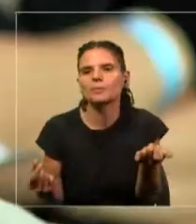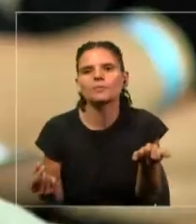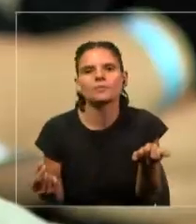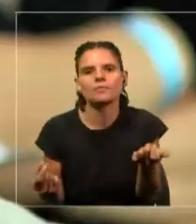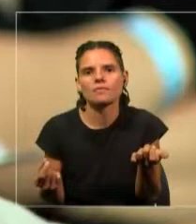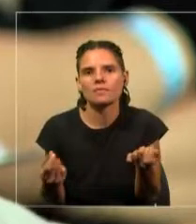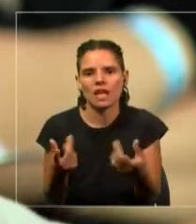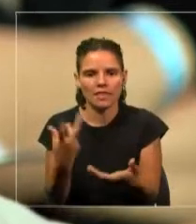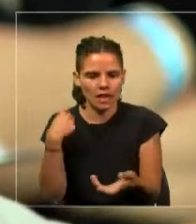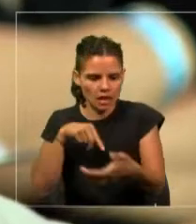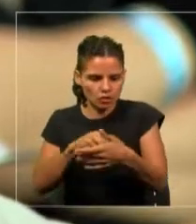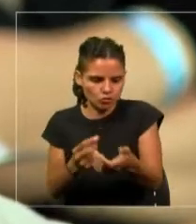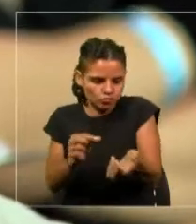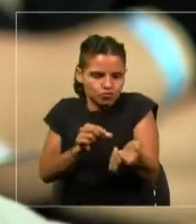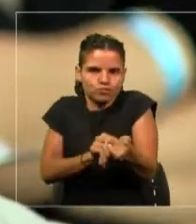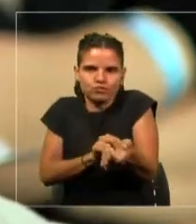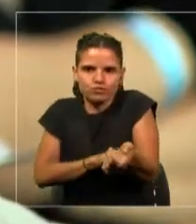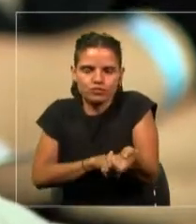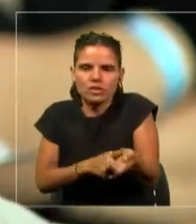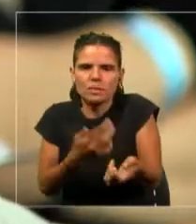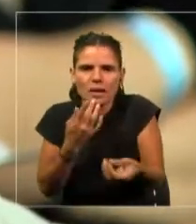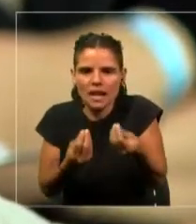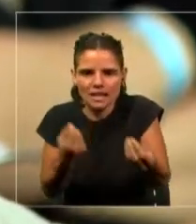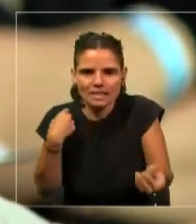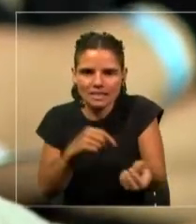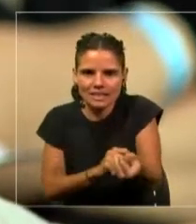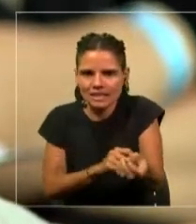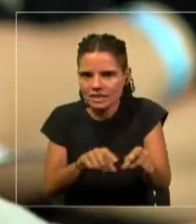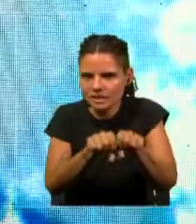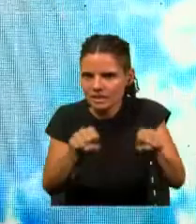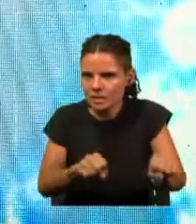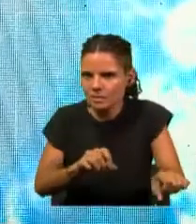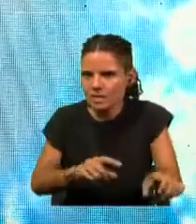flujos fisiológicos. ¿Y qué apuntan estos sistemas?